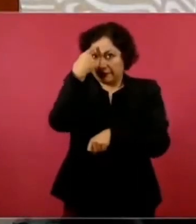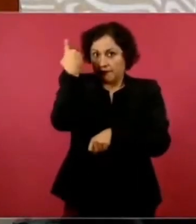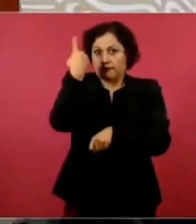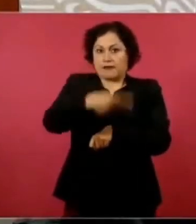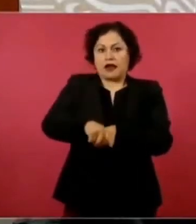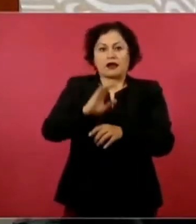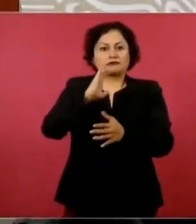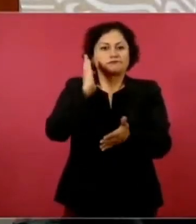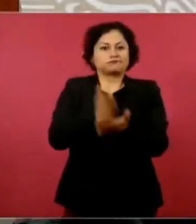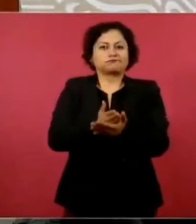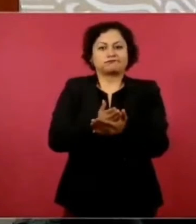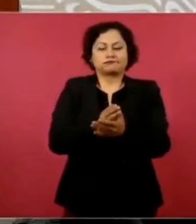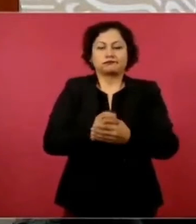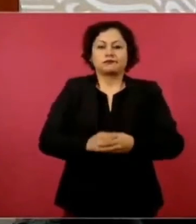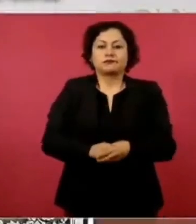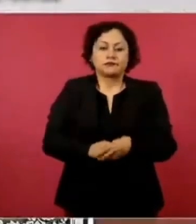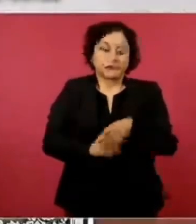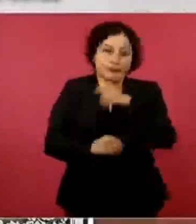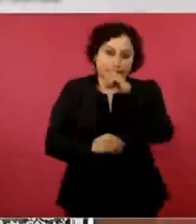Entonces,